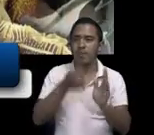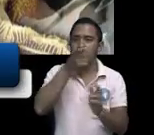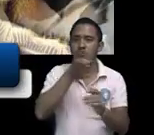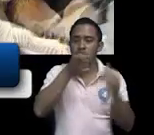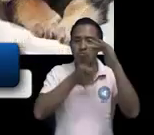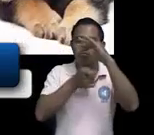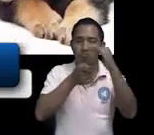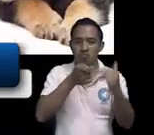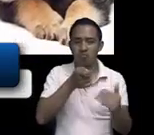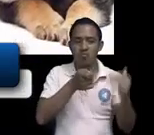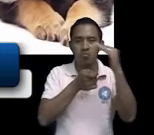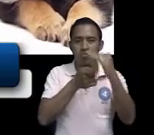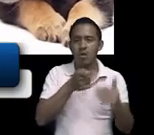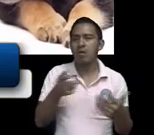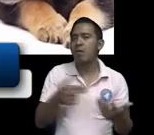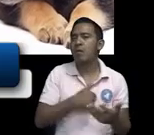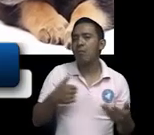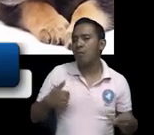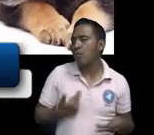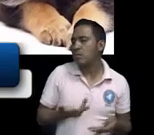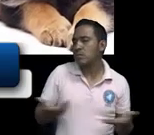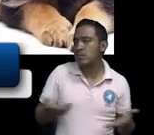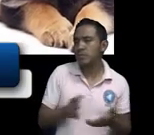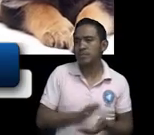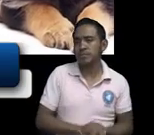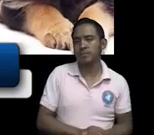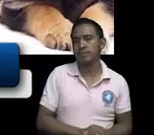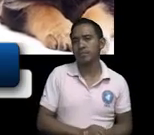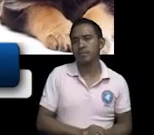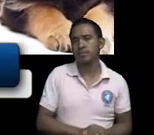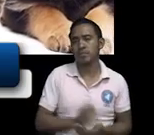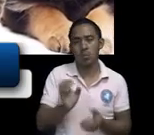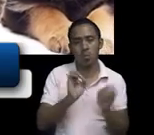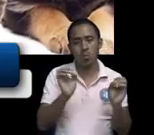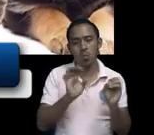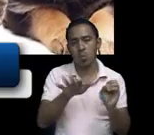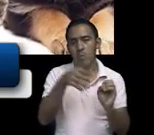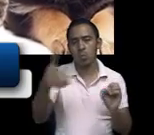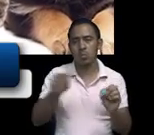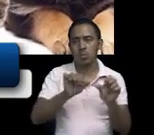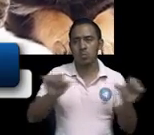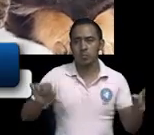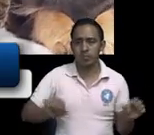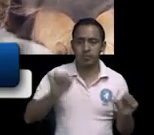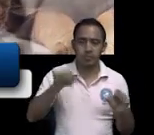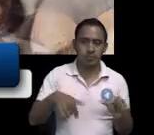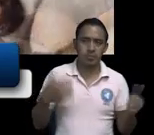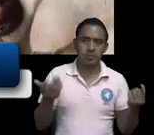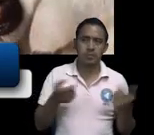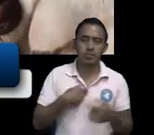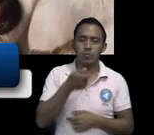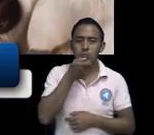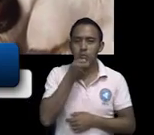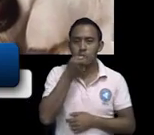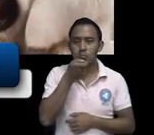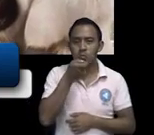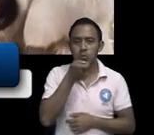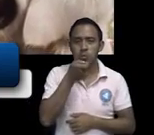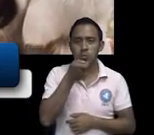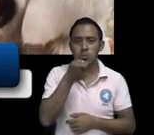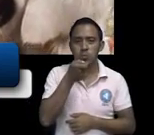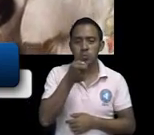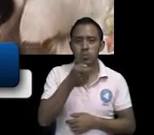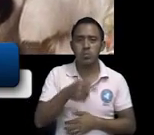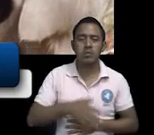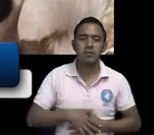puede causar un lorito, otro animal de este tipo que tengamos nosotros, los chocoyitos, que podamos tener